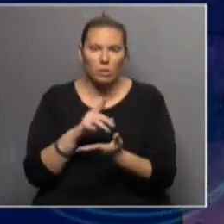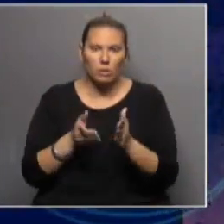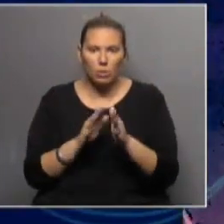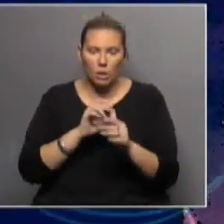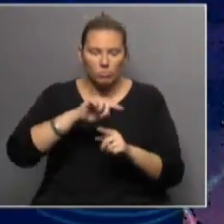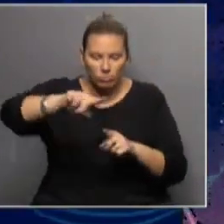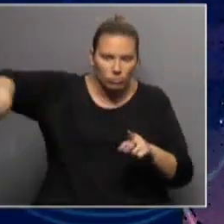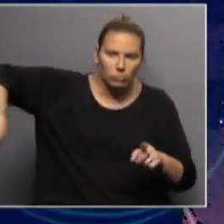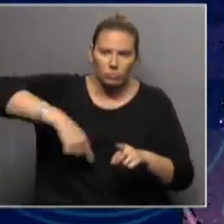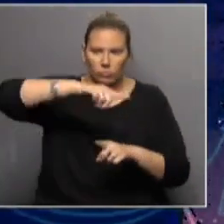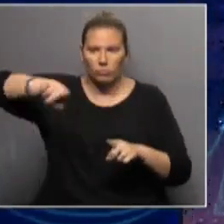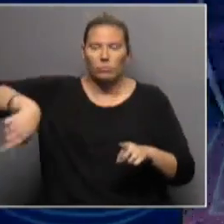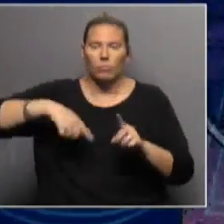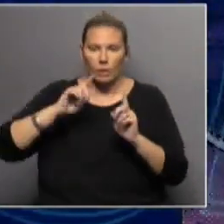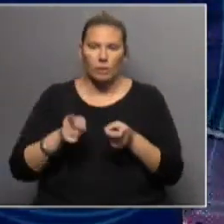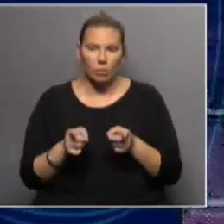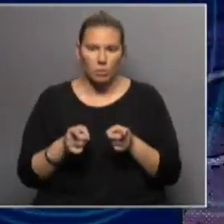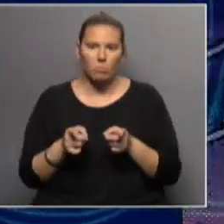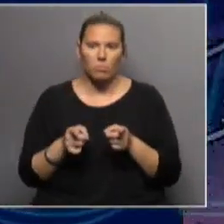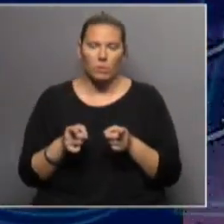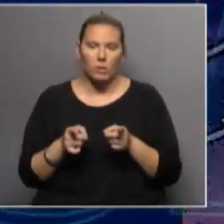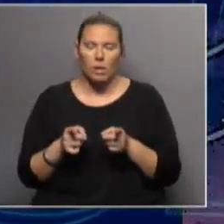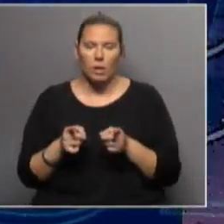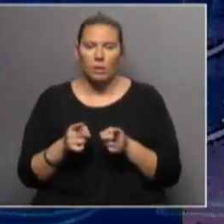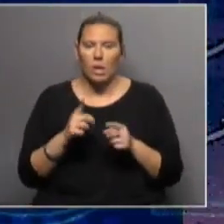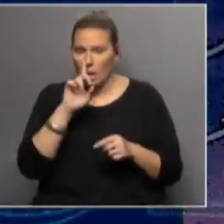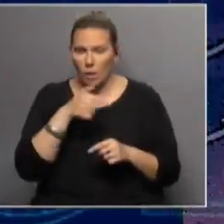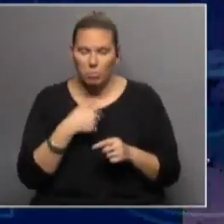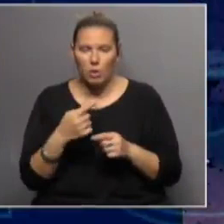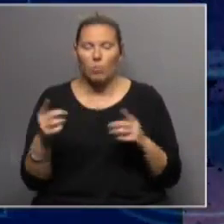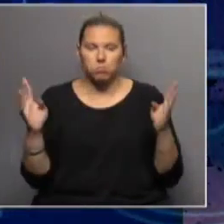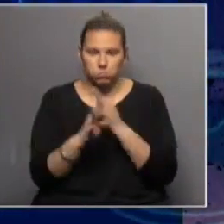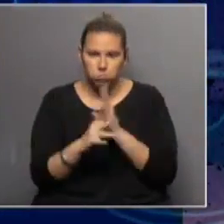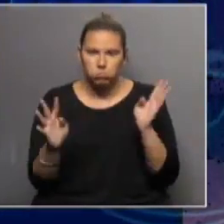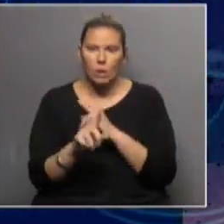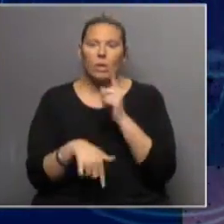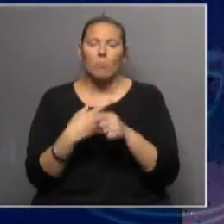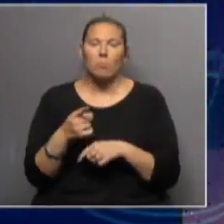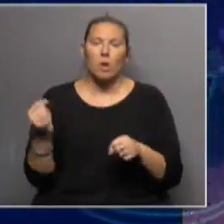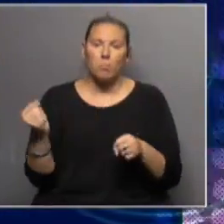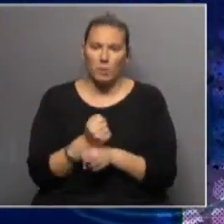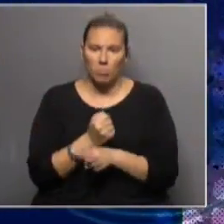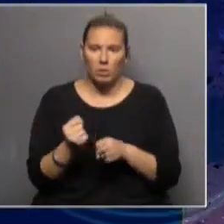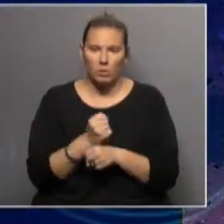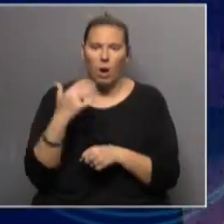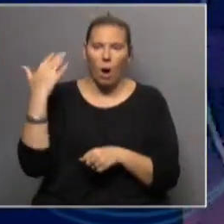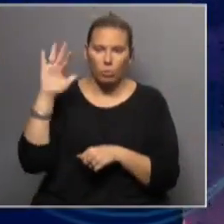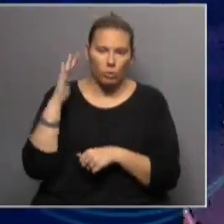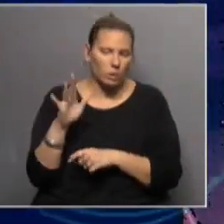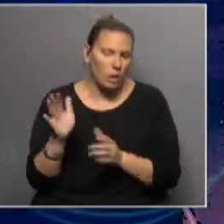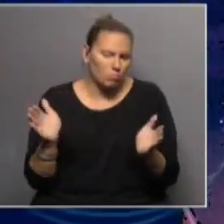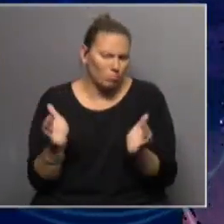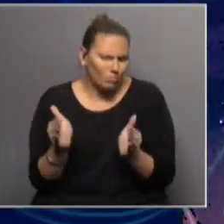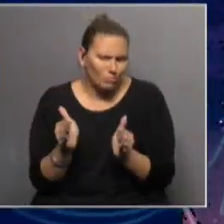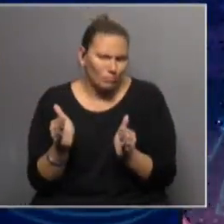salgan. Carretillas, o sea, ahí para esperar alguna, exacto, ¿no? o sea, que sea todo rápido, ¿no? Todo rápido. Después la premiación, va a haber un palco de autoridades chico, muy